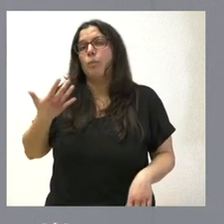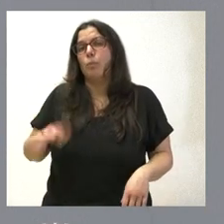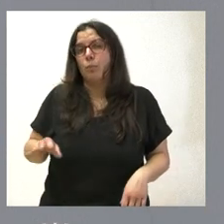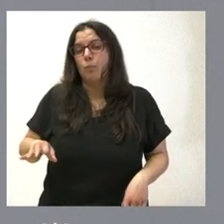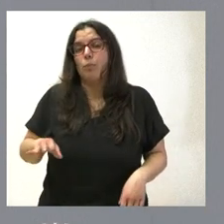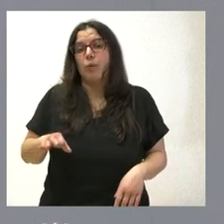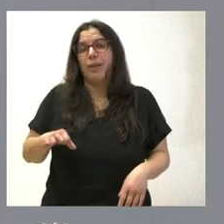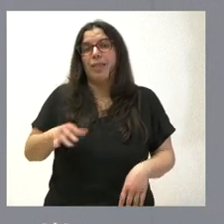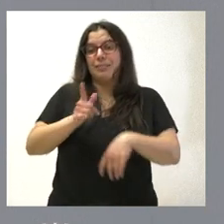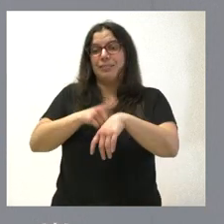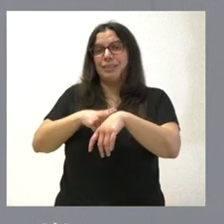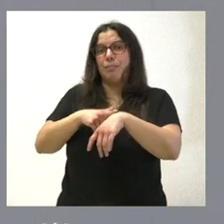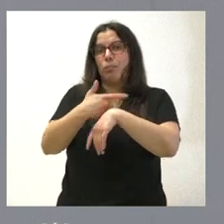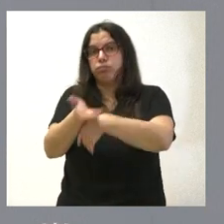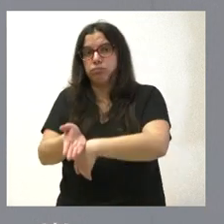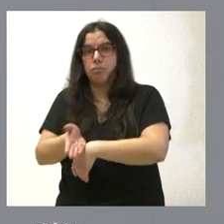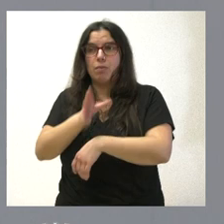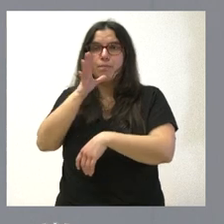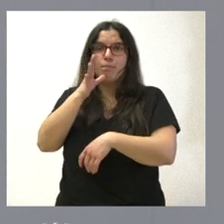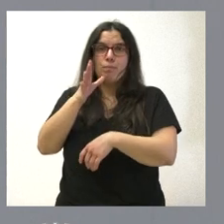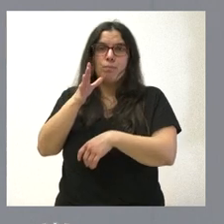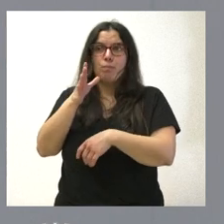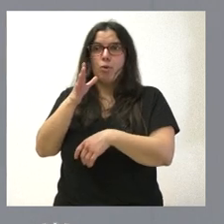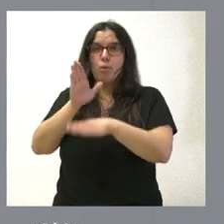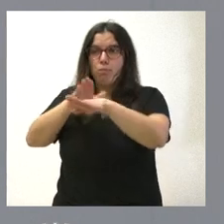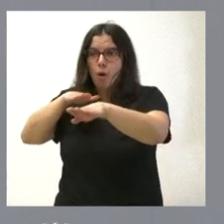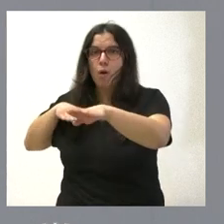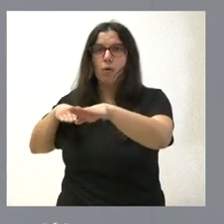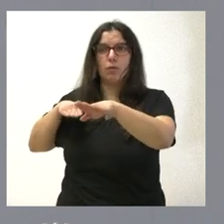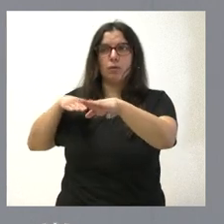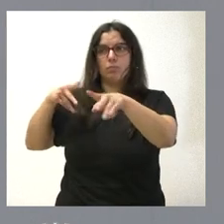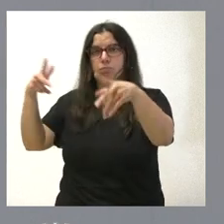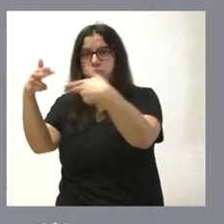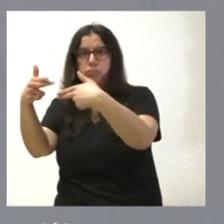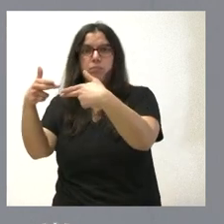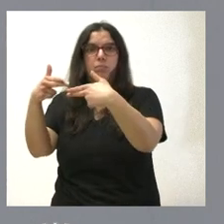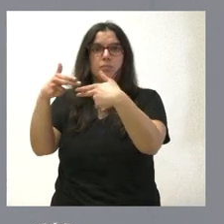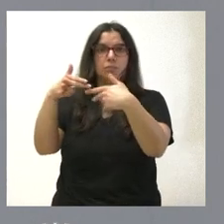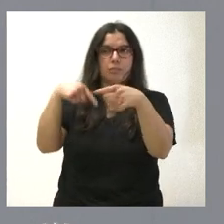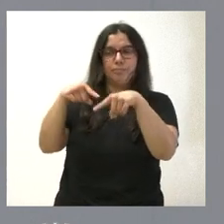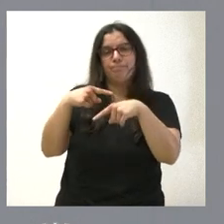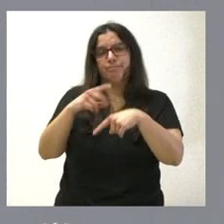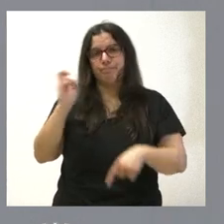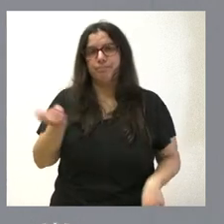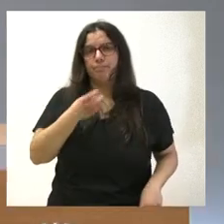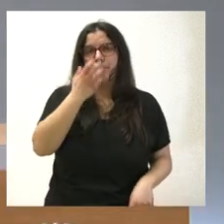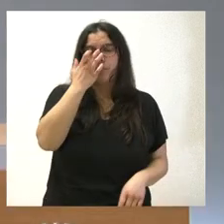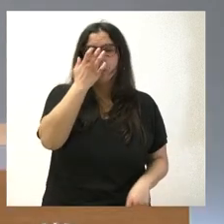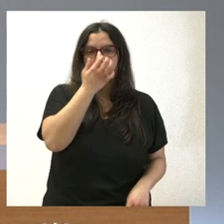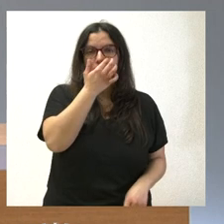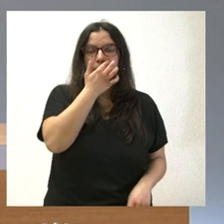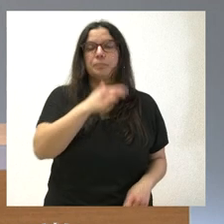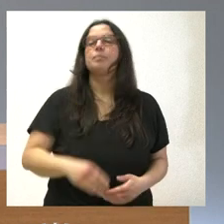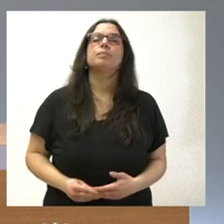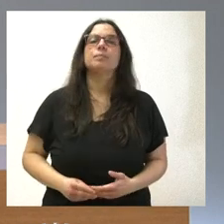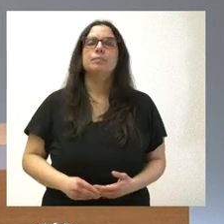sus proveedores si hay algún tipo de colapso de colas en la distribución de algunas mercancías s sobre